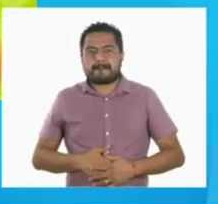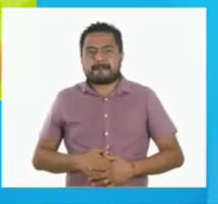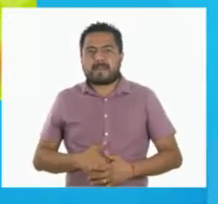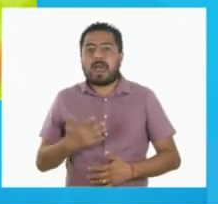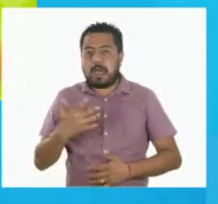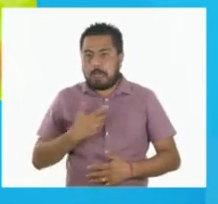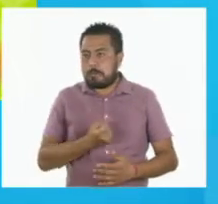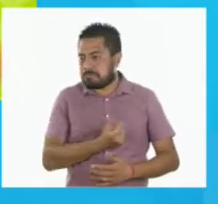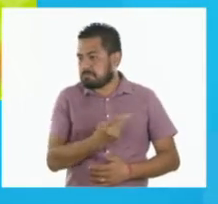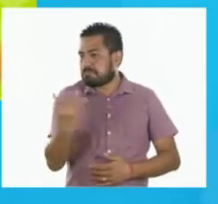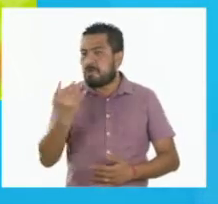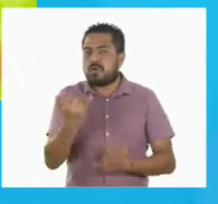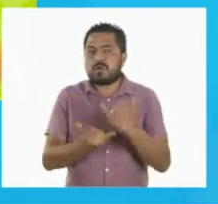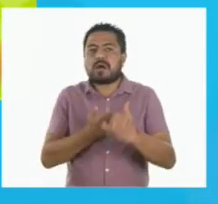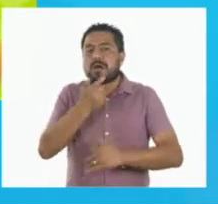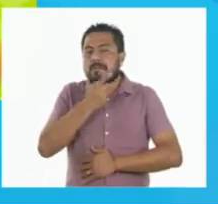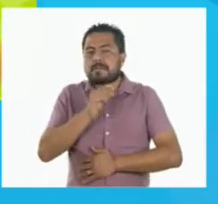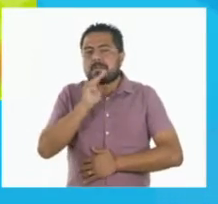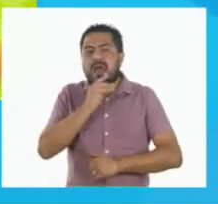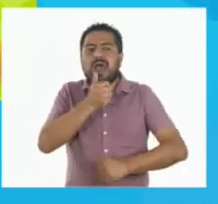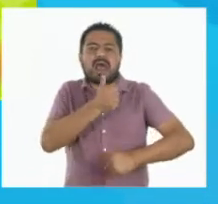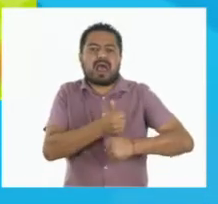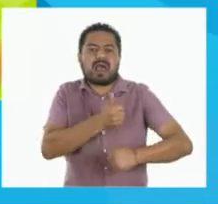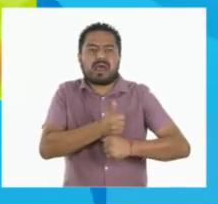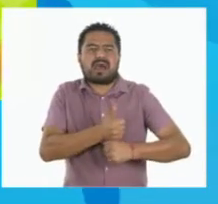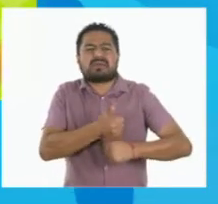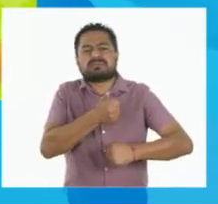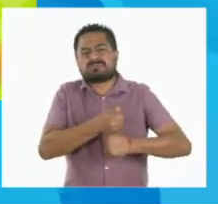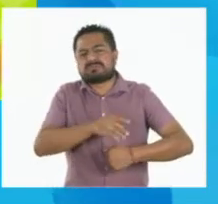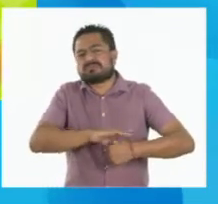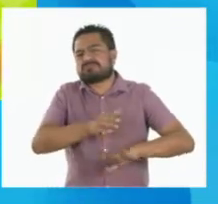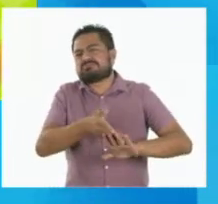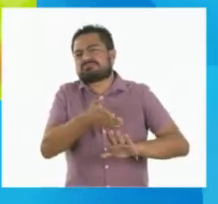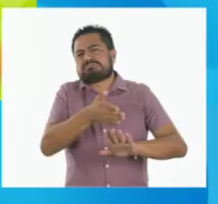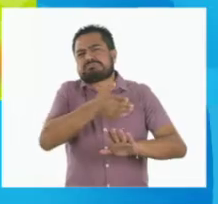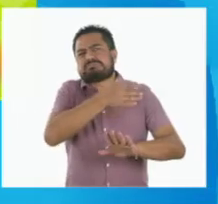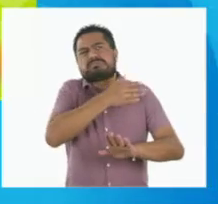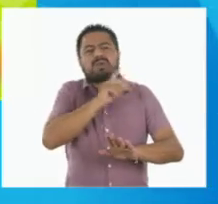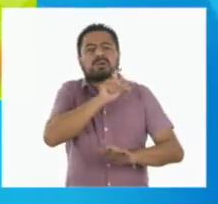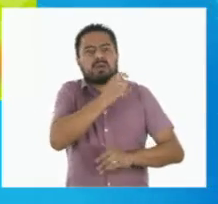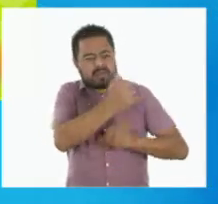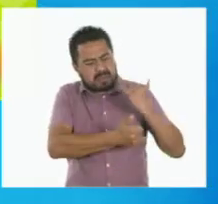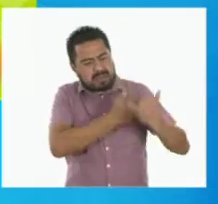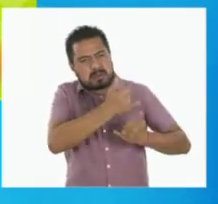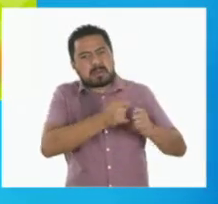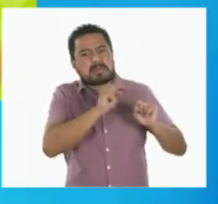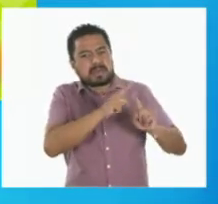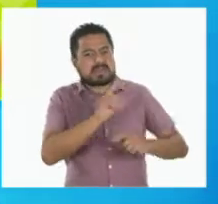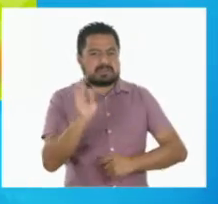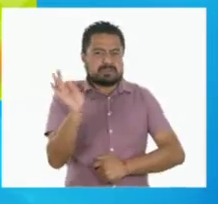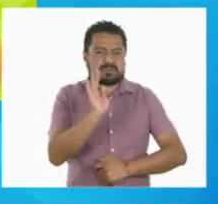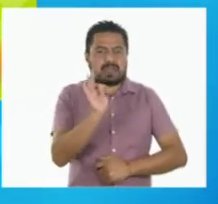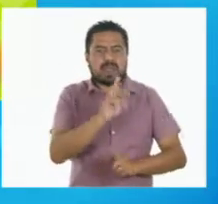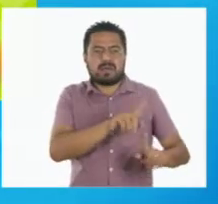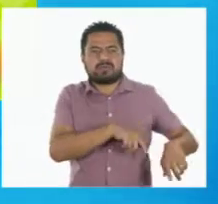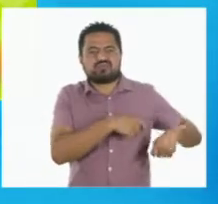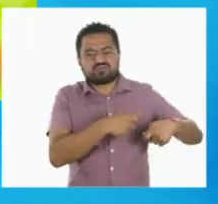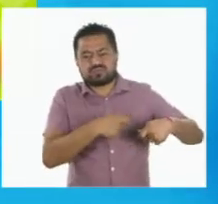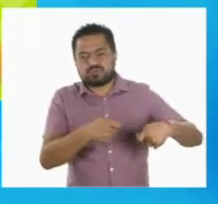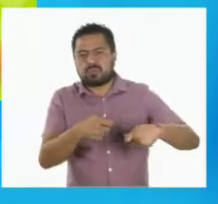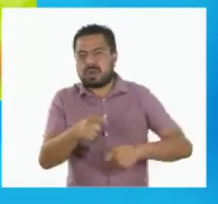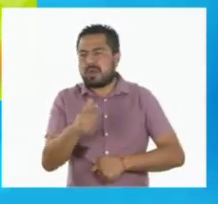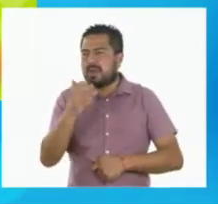Hay juegos que tus papás, tus abuelitos y tus tatarabuelos jugaron cuando eran niños y que tal vez tú